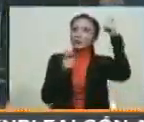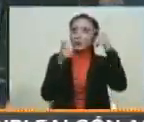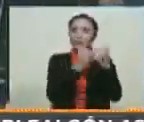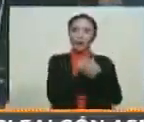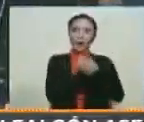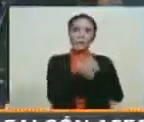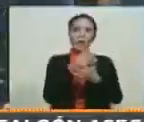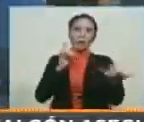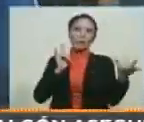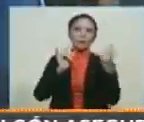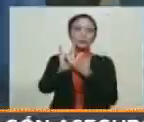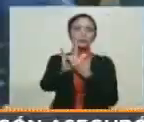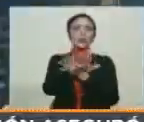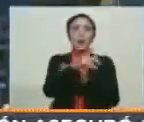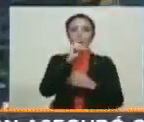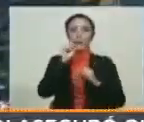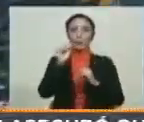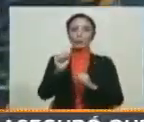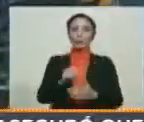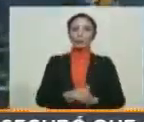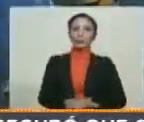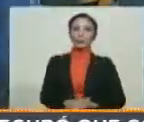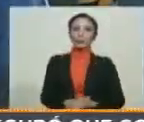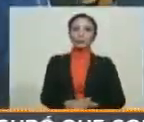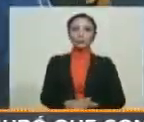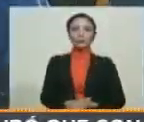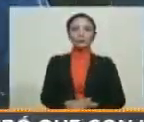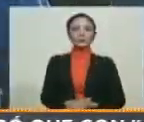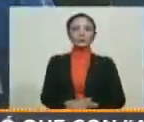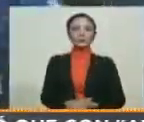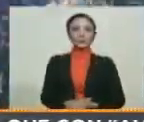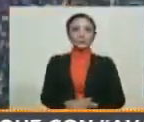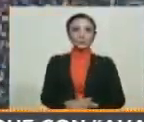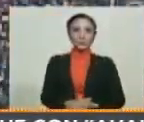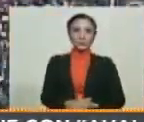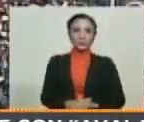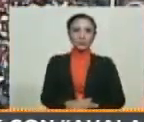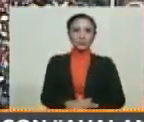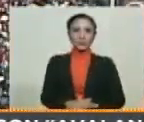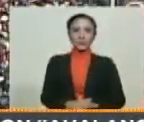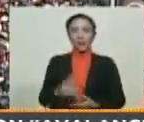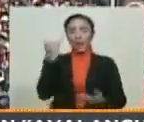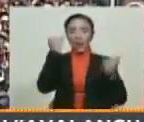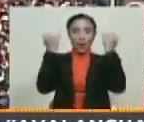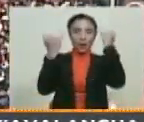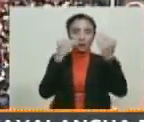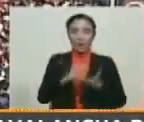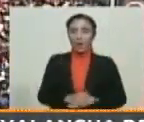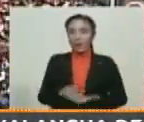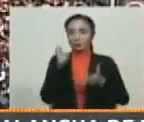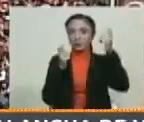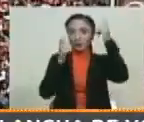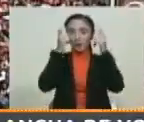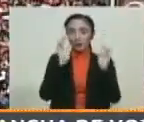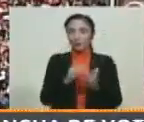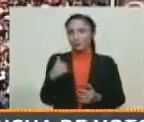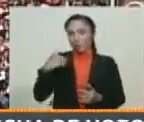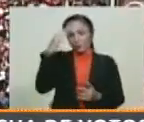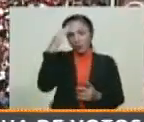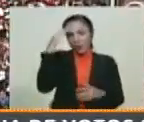a nicolás maduro a la revolución bolivariana y al legado de nuestro comandante hugo chávez no